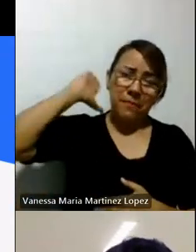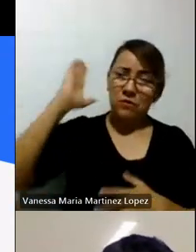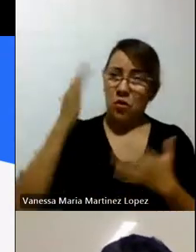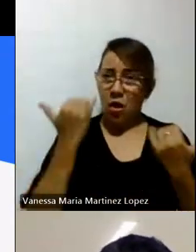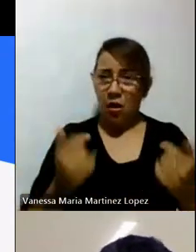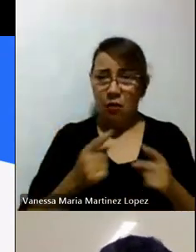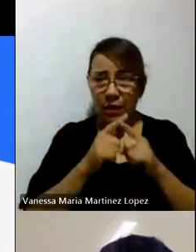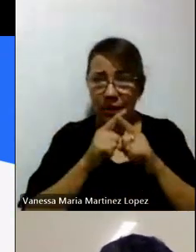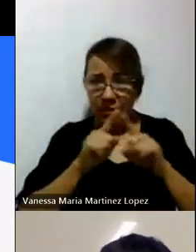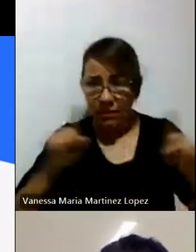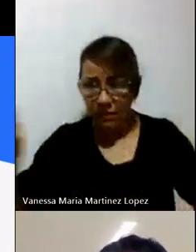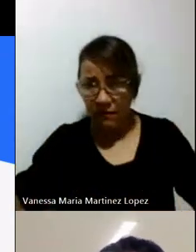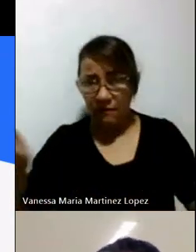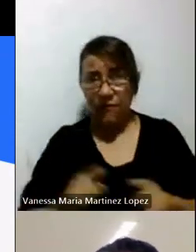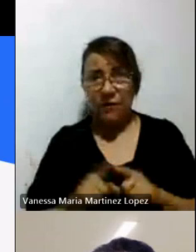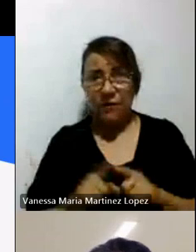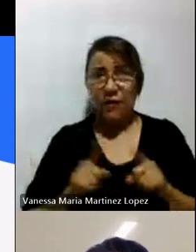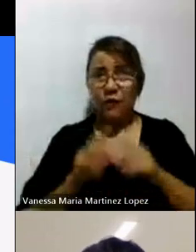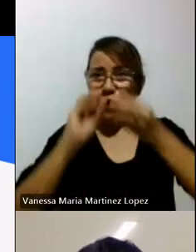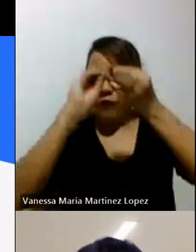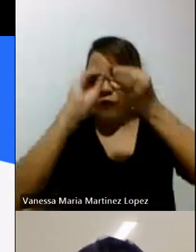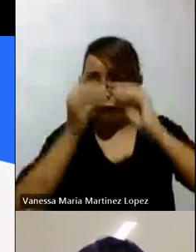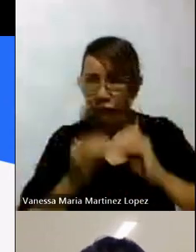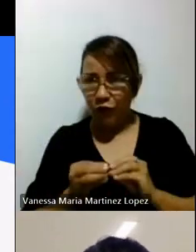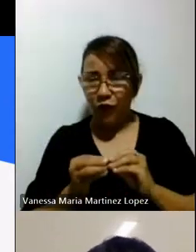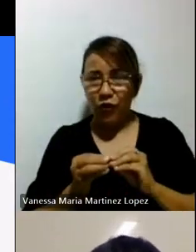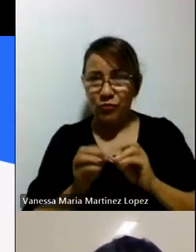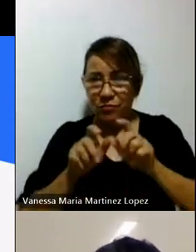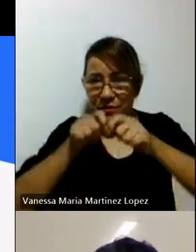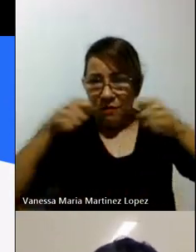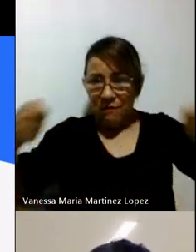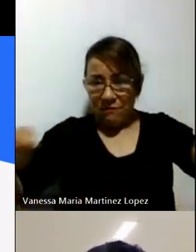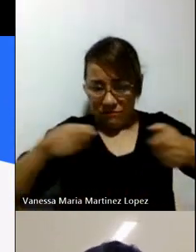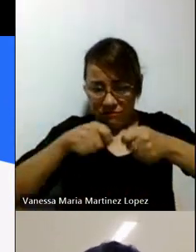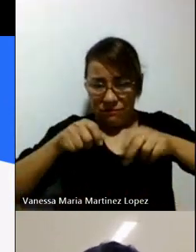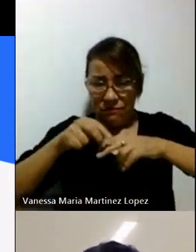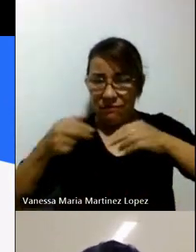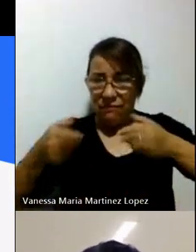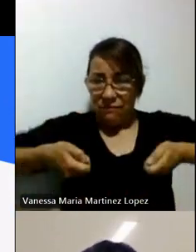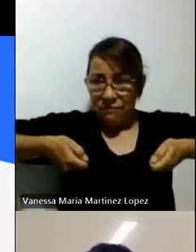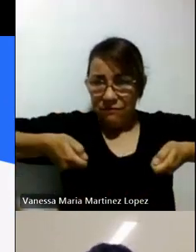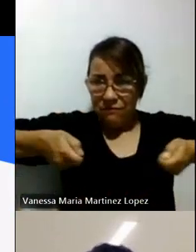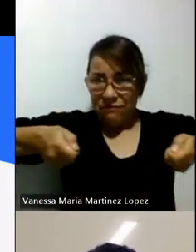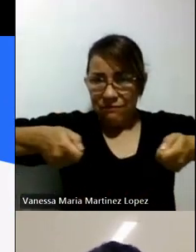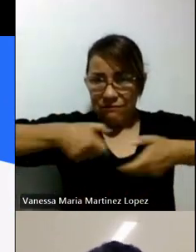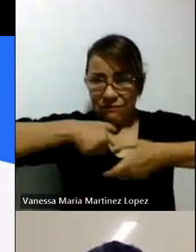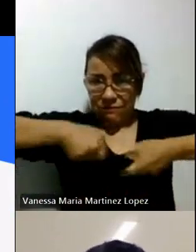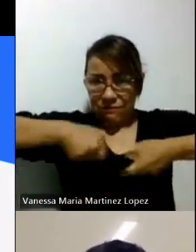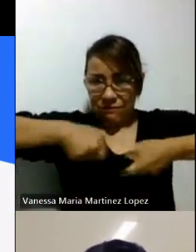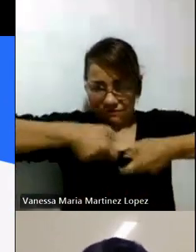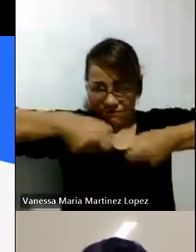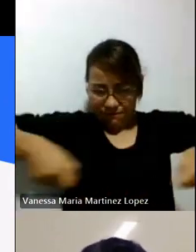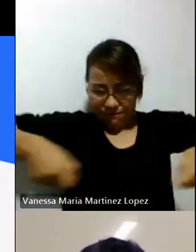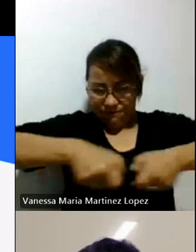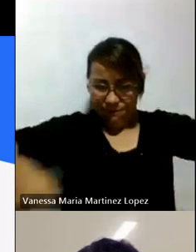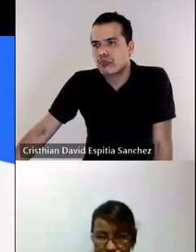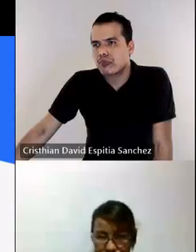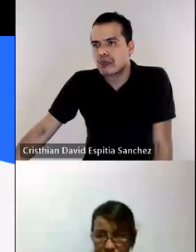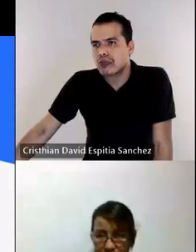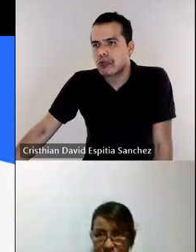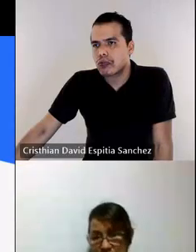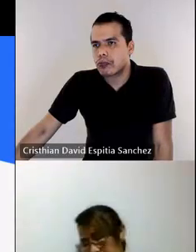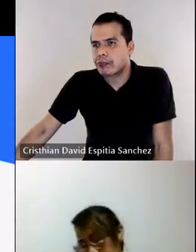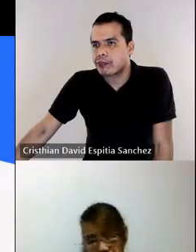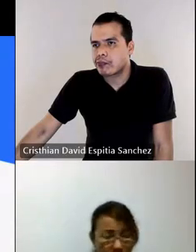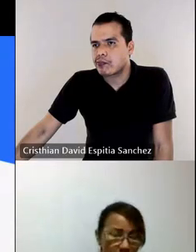de arnés tipo araña para que pueda al paciente inmovilizarlo y sujetarlo y amarrarlo para que nos quede totalmente seguro.